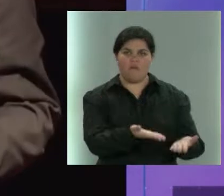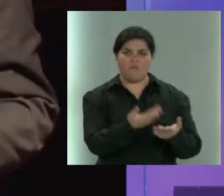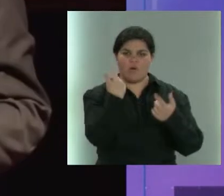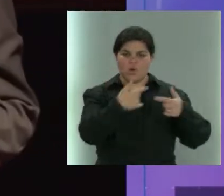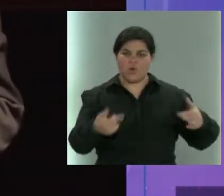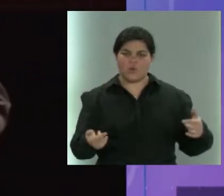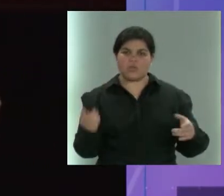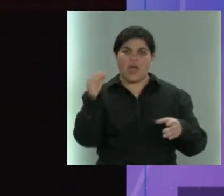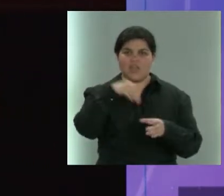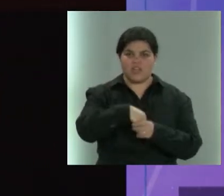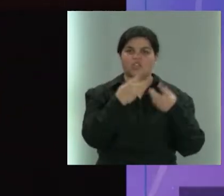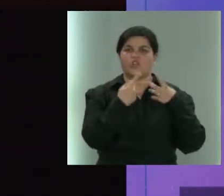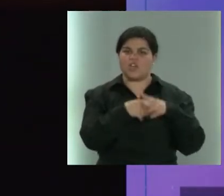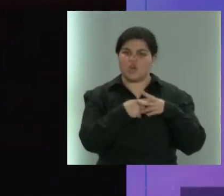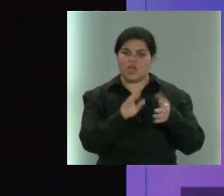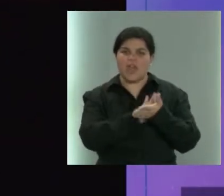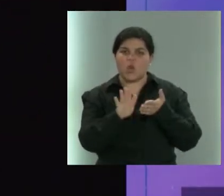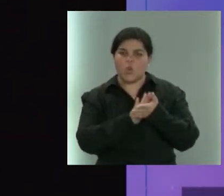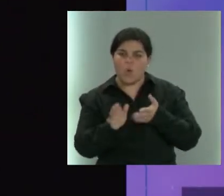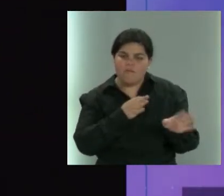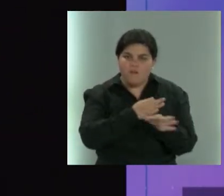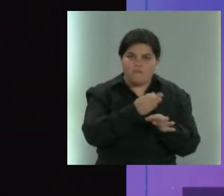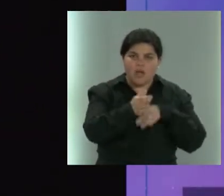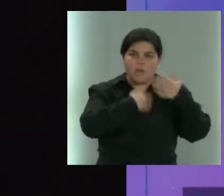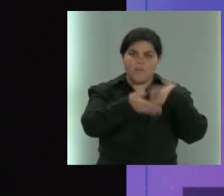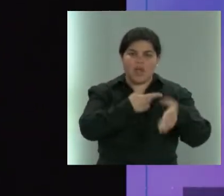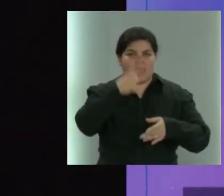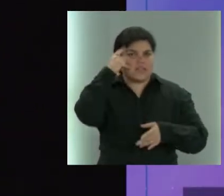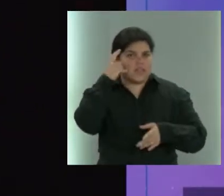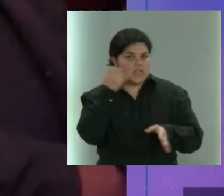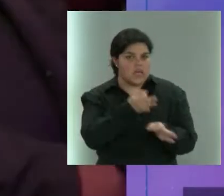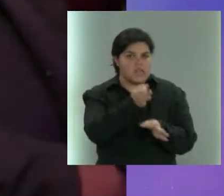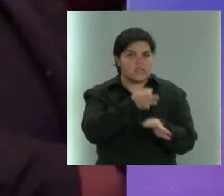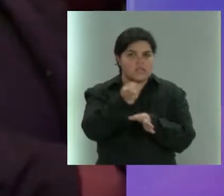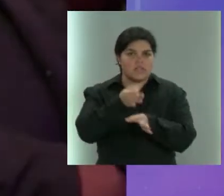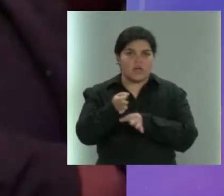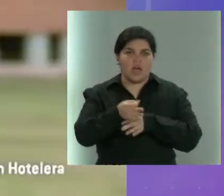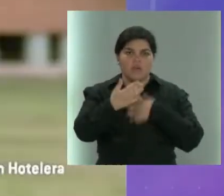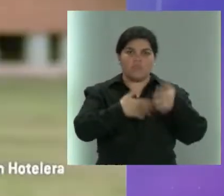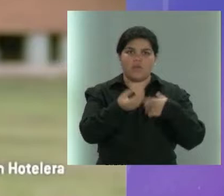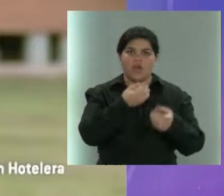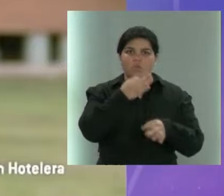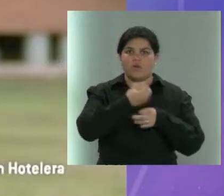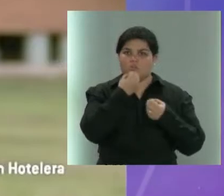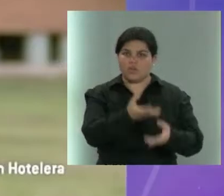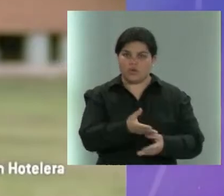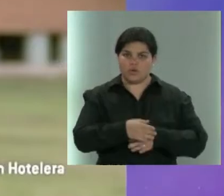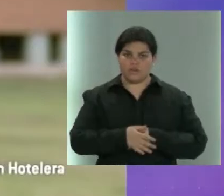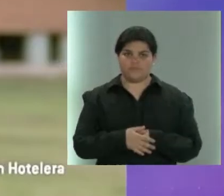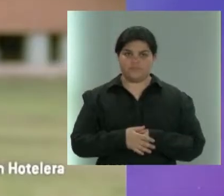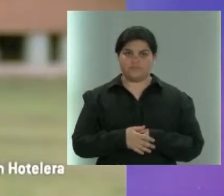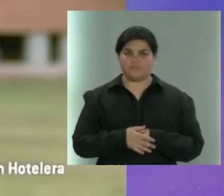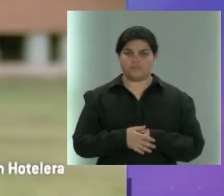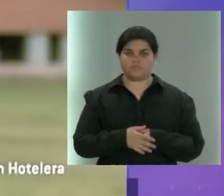incorporar las nuevas tecnologías a los procesos de enseñanza-aprendizaje para mejorar la educación. No es suficiente